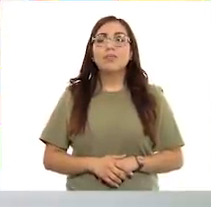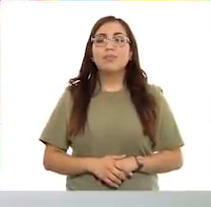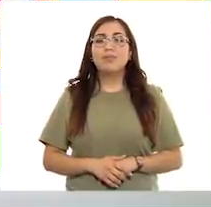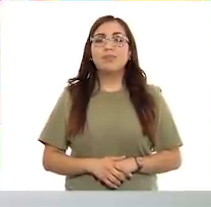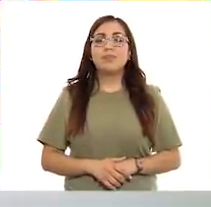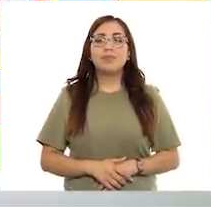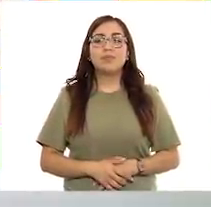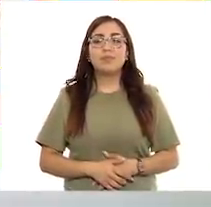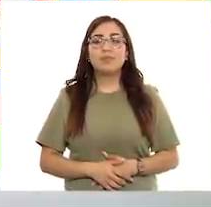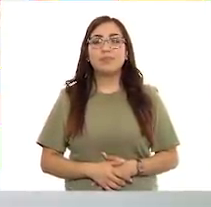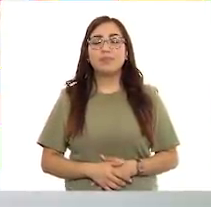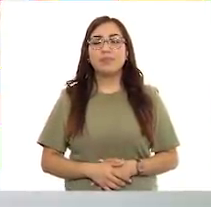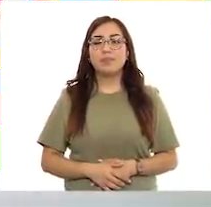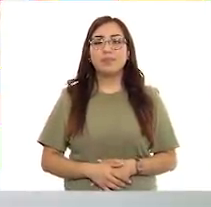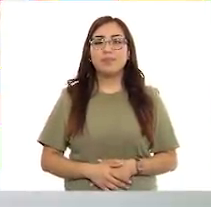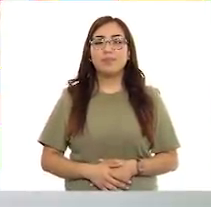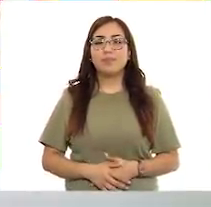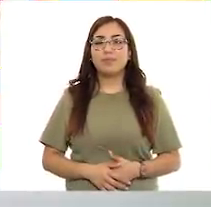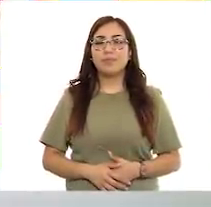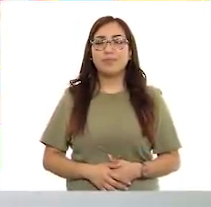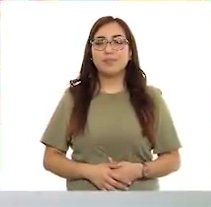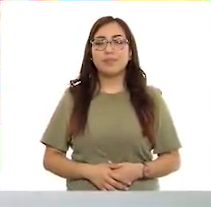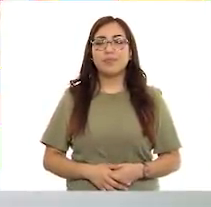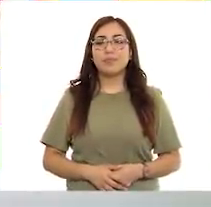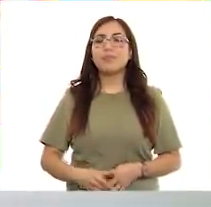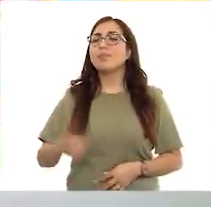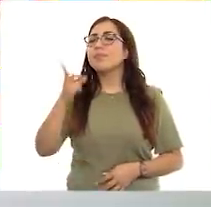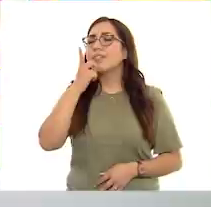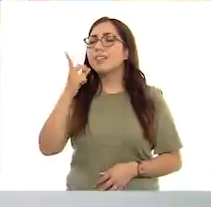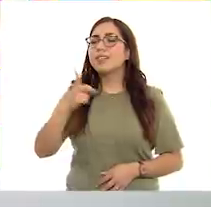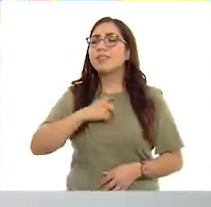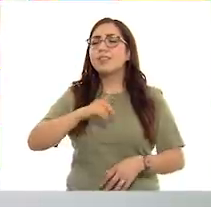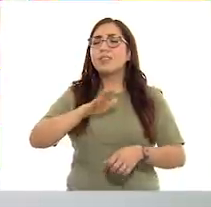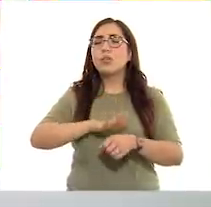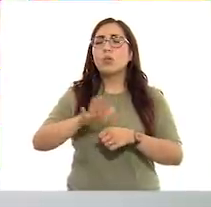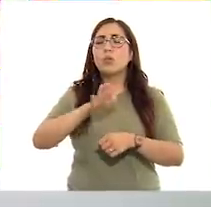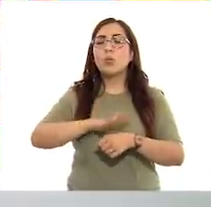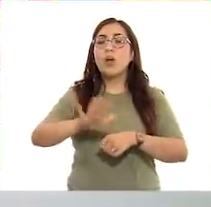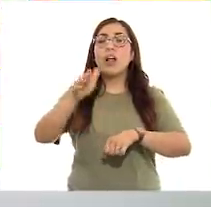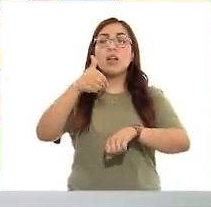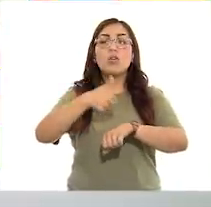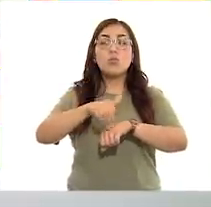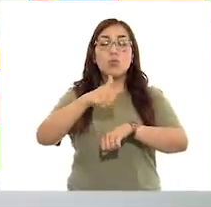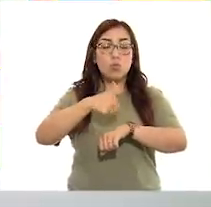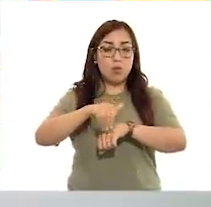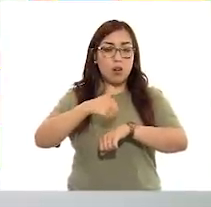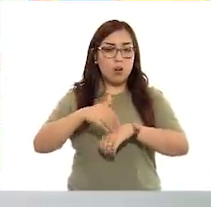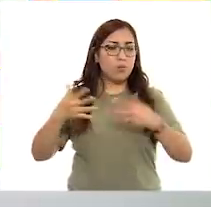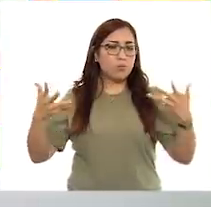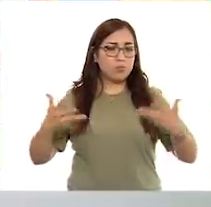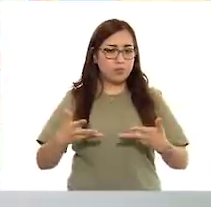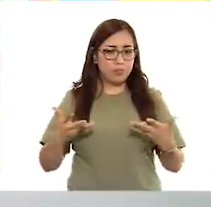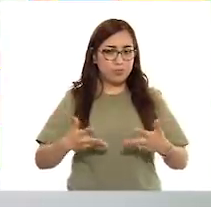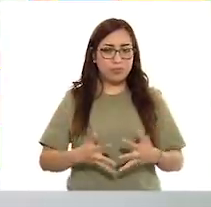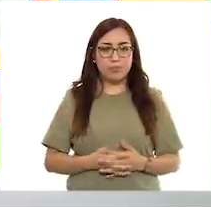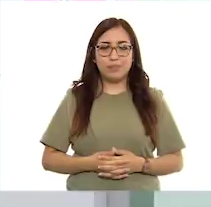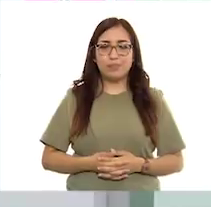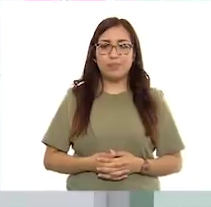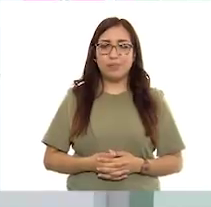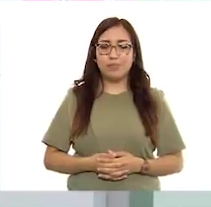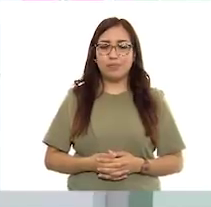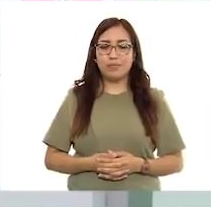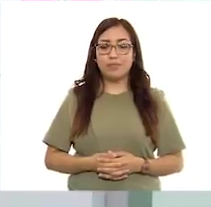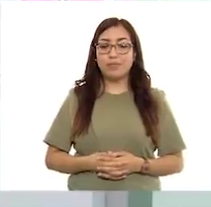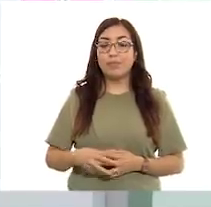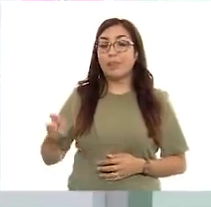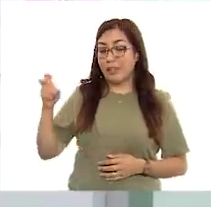¿Puedes indicarnos cuál es el número que registraste? Sí, claro. Es este, el